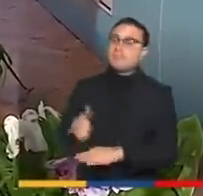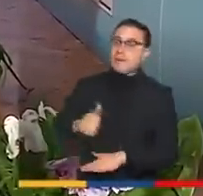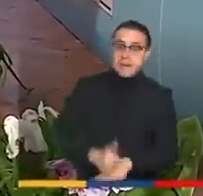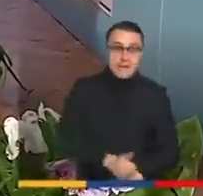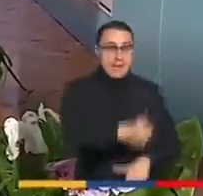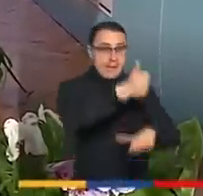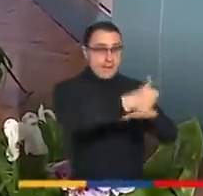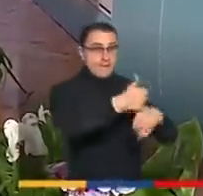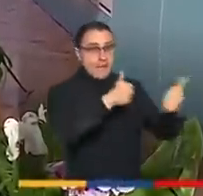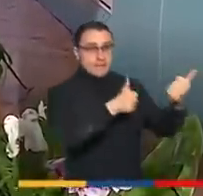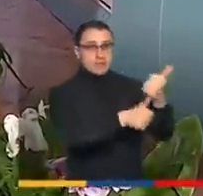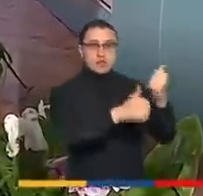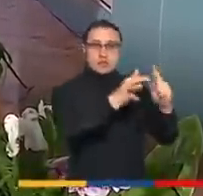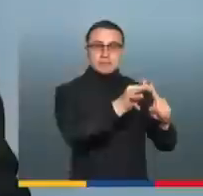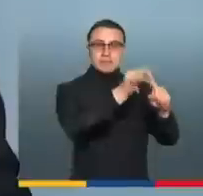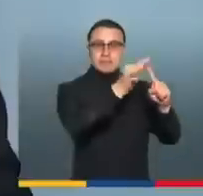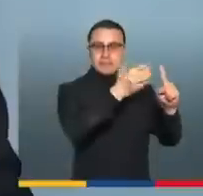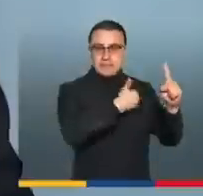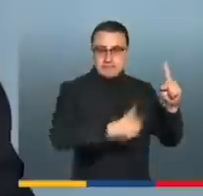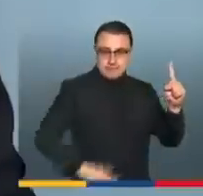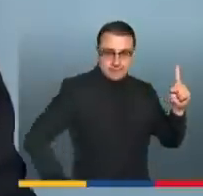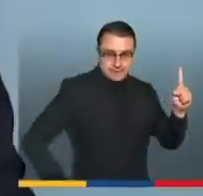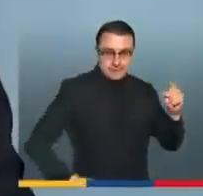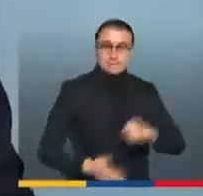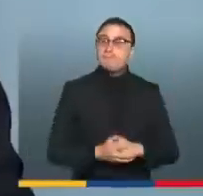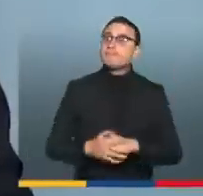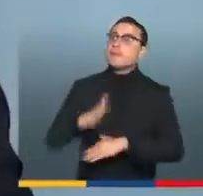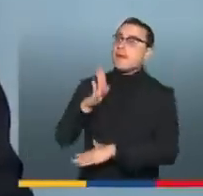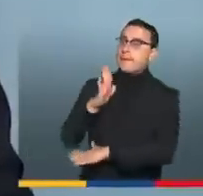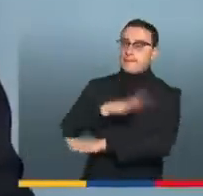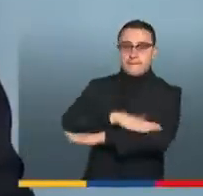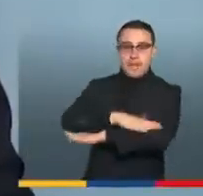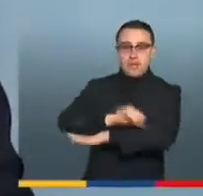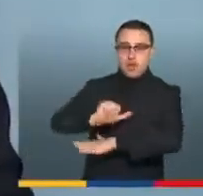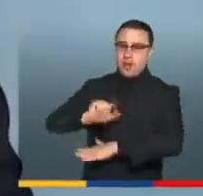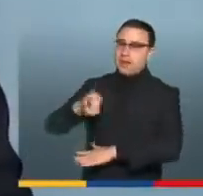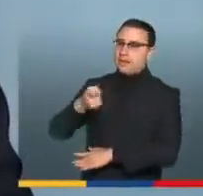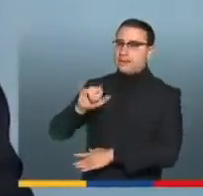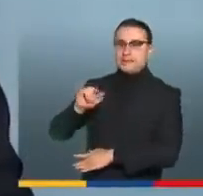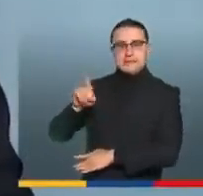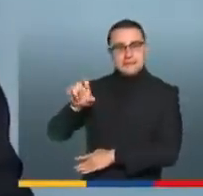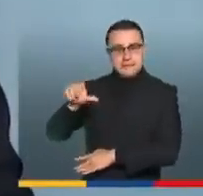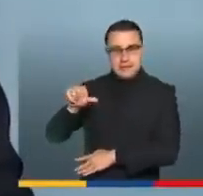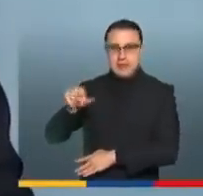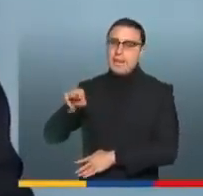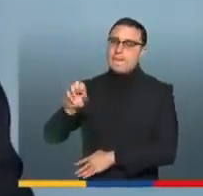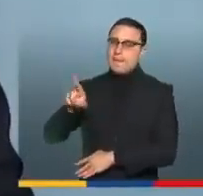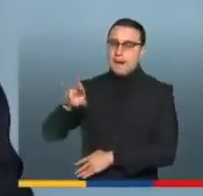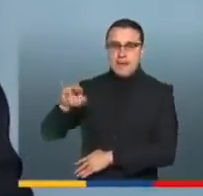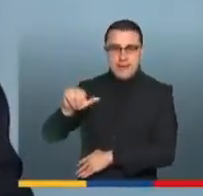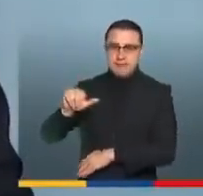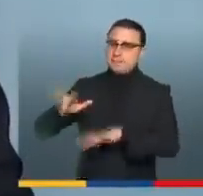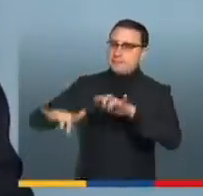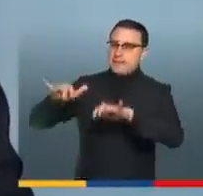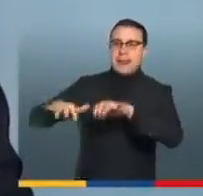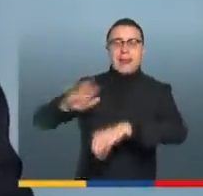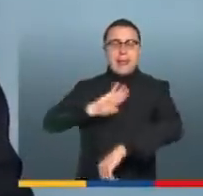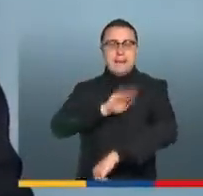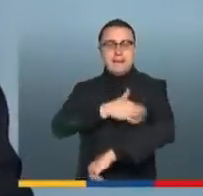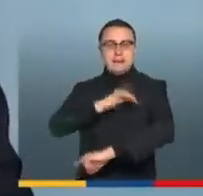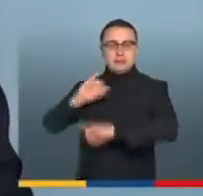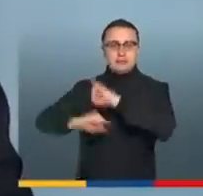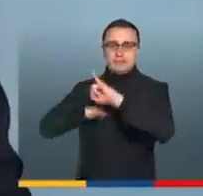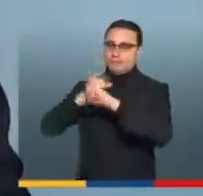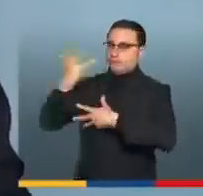de la Presidencia. Embajadora Gisela María Figueiredo, secretaria del Ministerio de Relaciones Exteriores